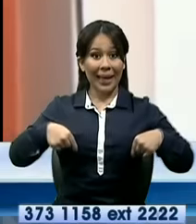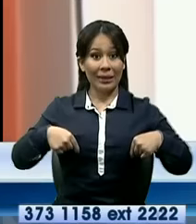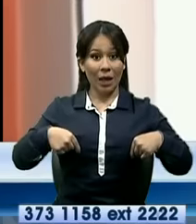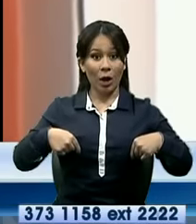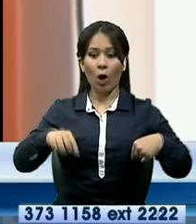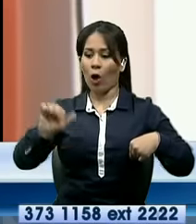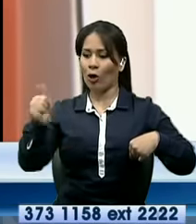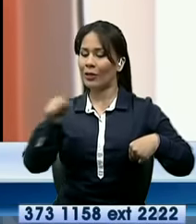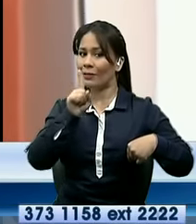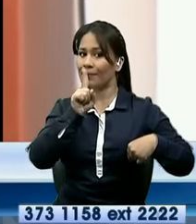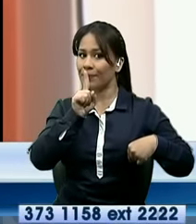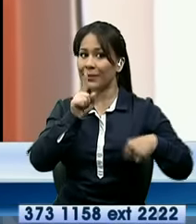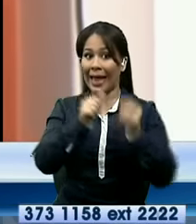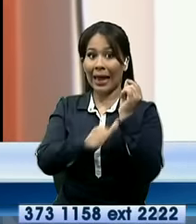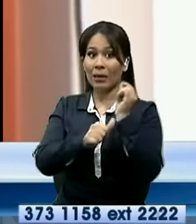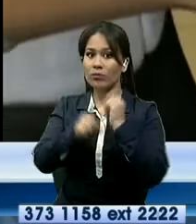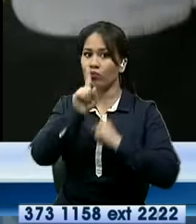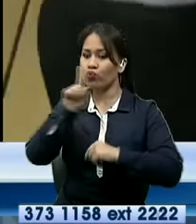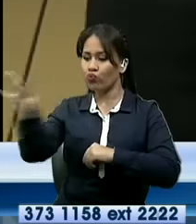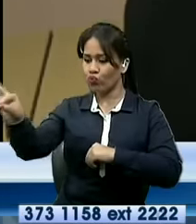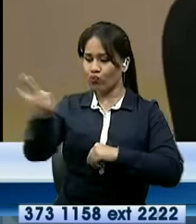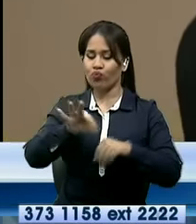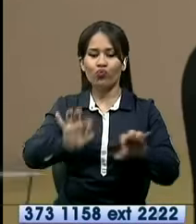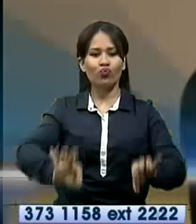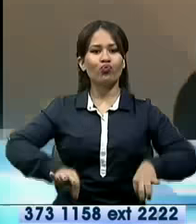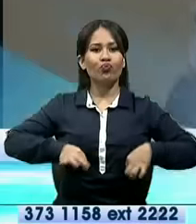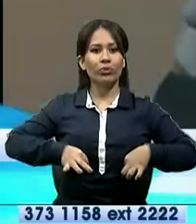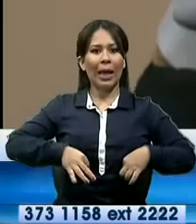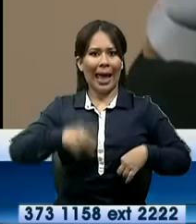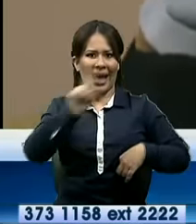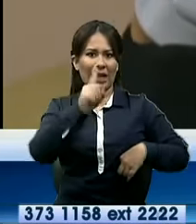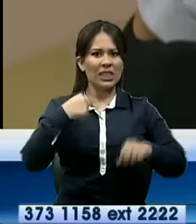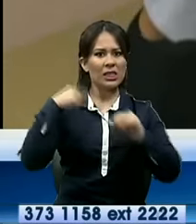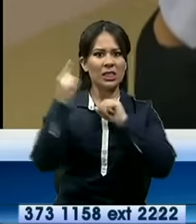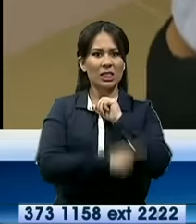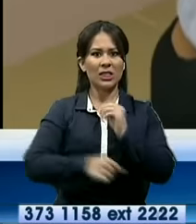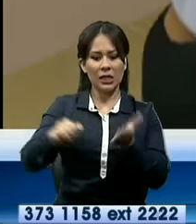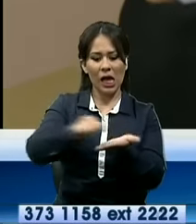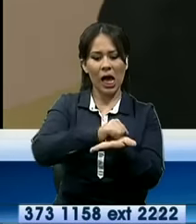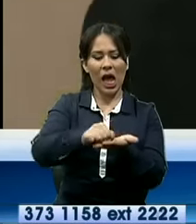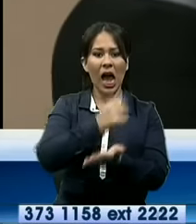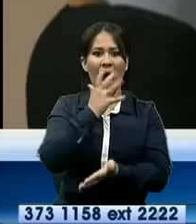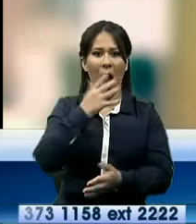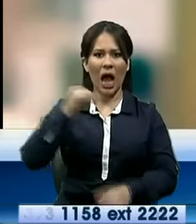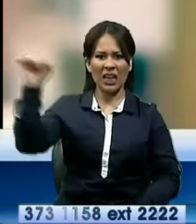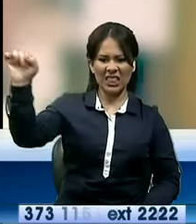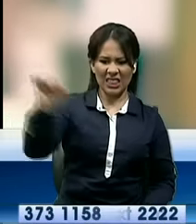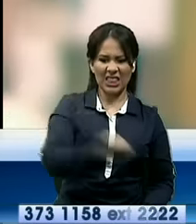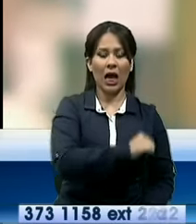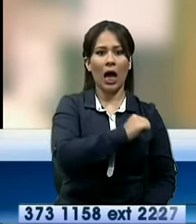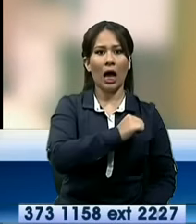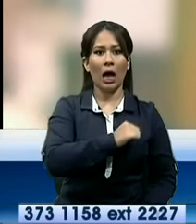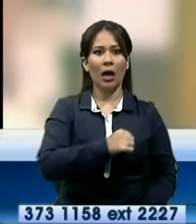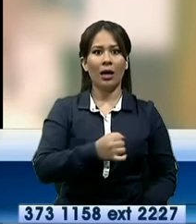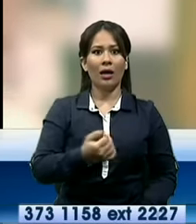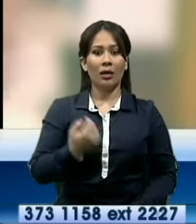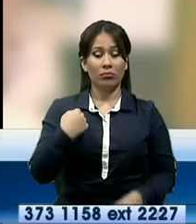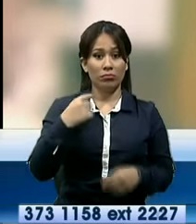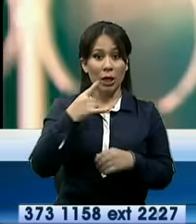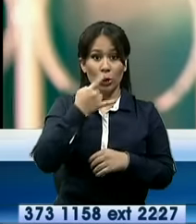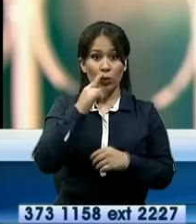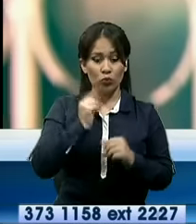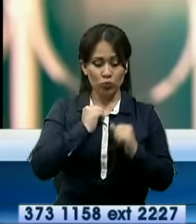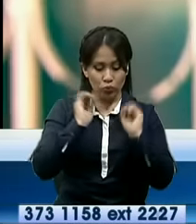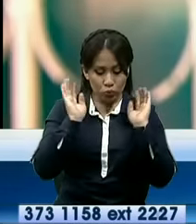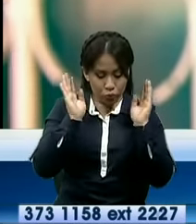madre se enfureciera y por esa razón lo castigó y posterior pues le había quemado con la plancha. Pretendiendo ocultar lo sucedido, envió